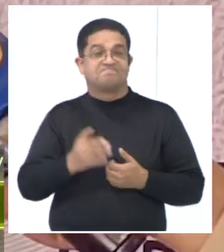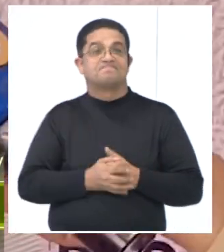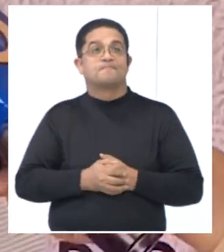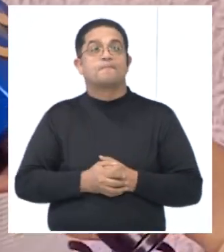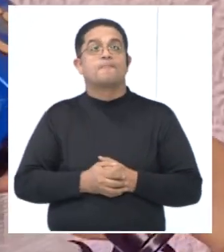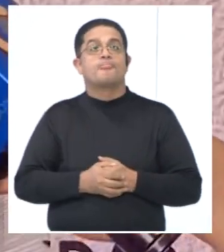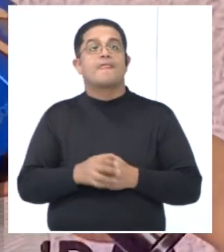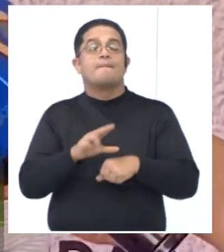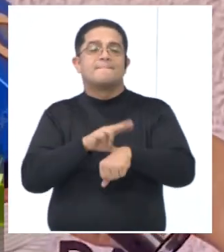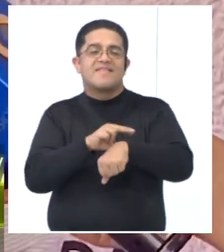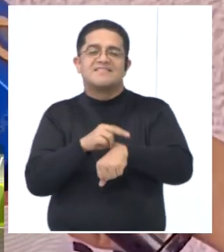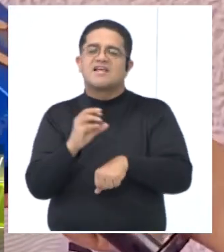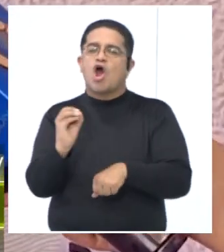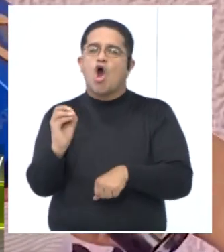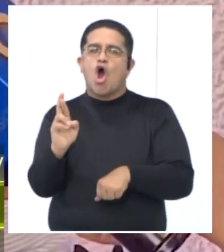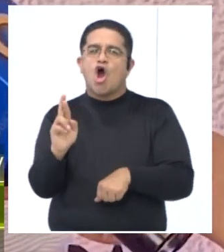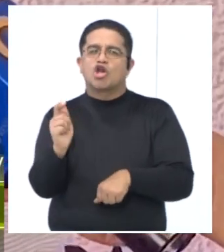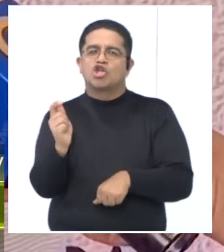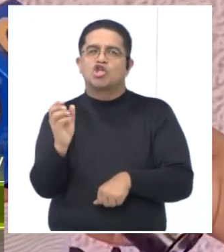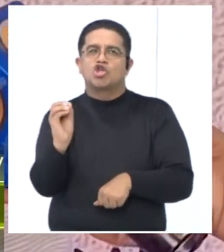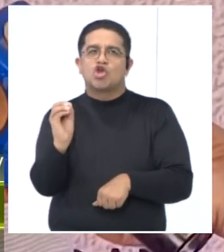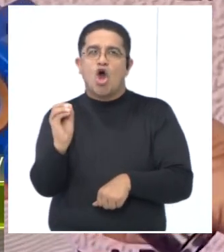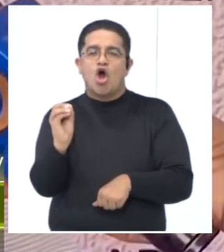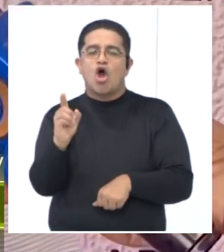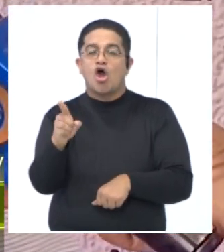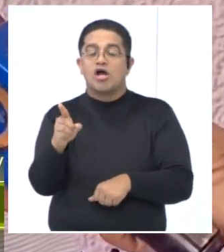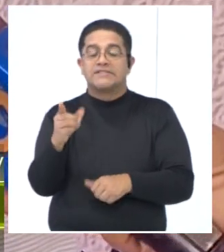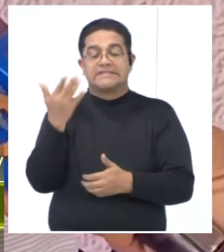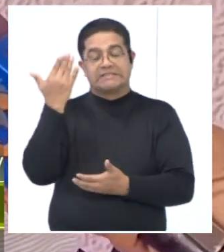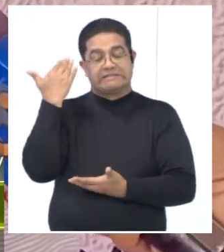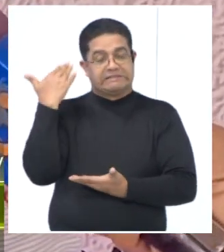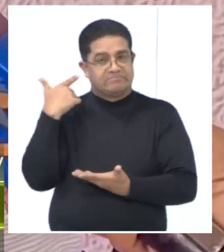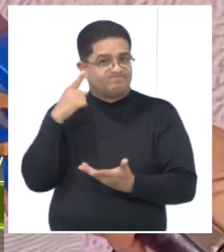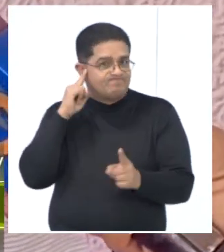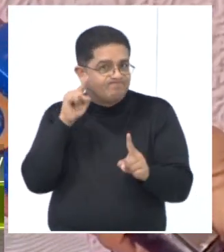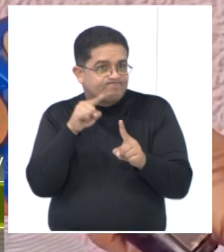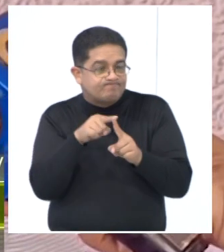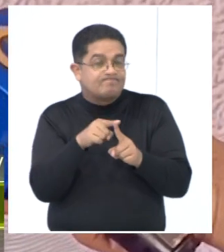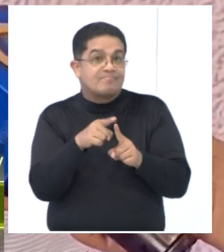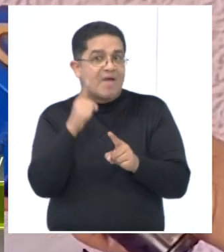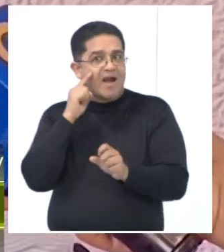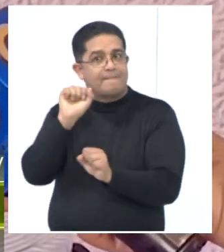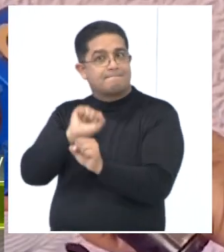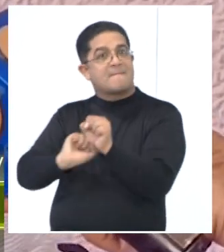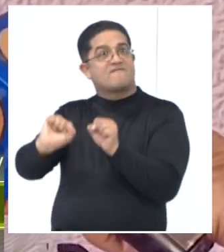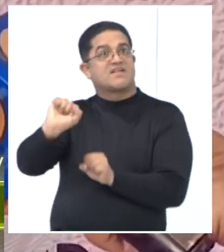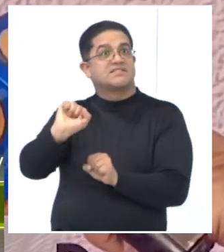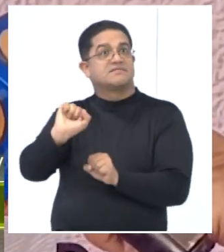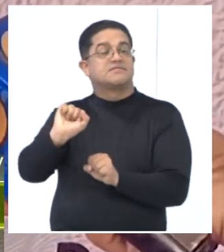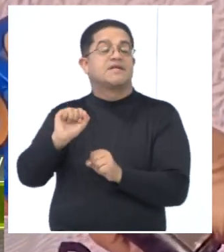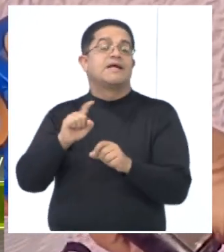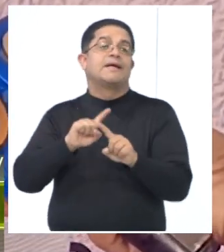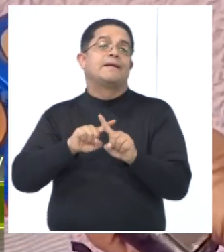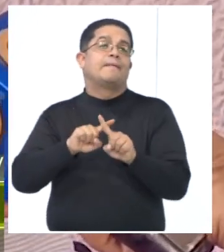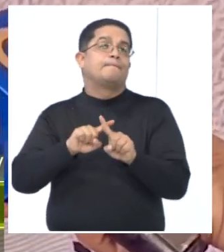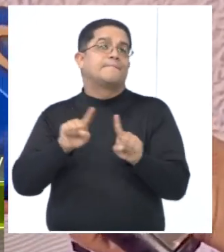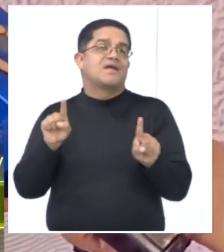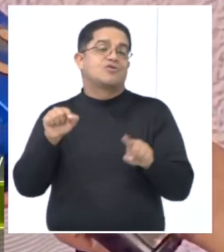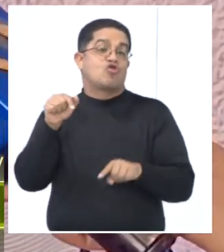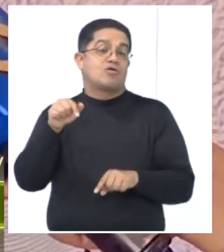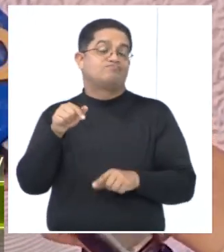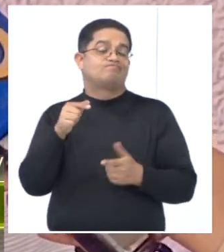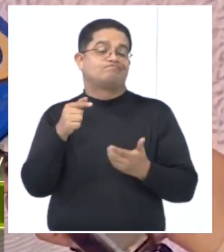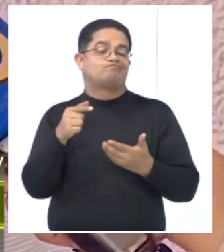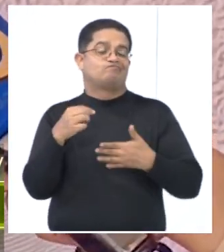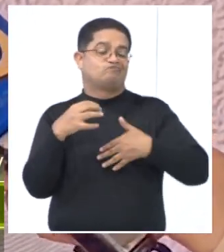La medicina ortomolecular en sí fue diseñada y creada para ser preventiva. Lastimosamente, pues en nuestros países